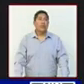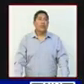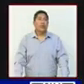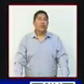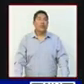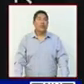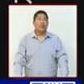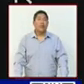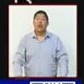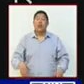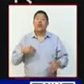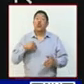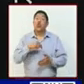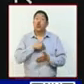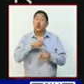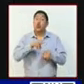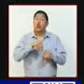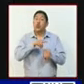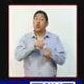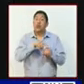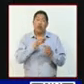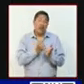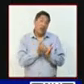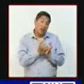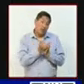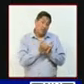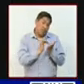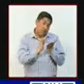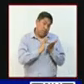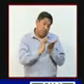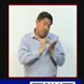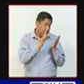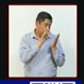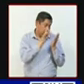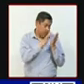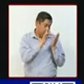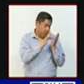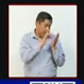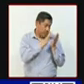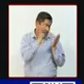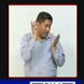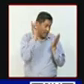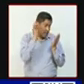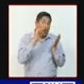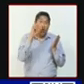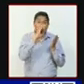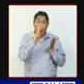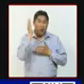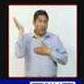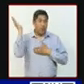Desde la Play Store se puede ingresar. Una vez ingresando a la Play Store, se busca